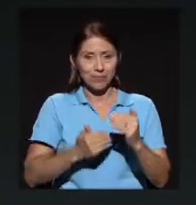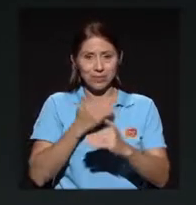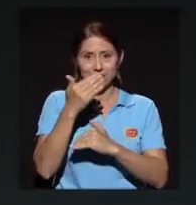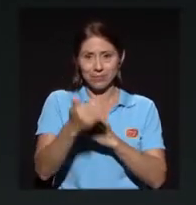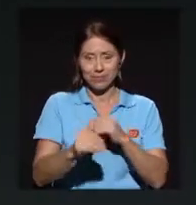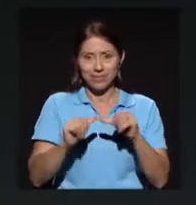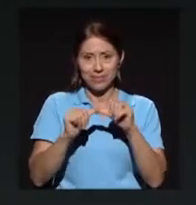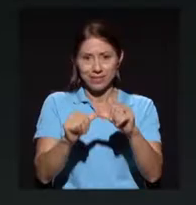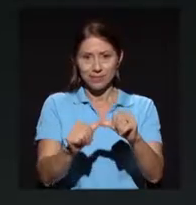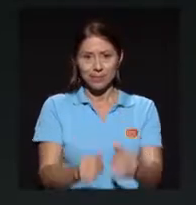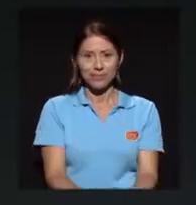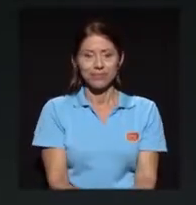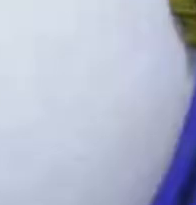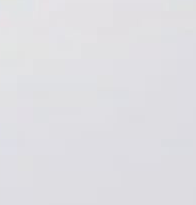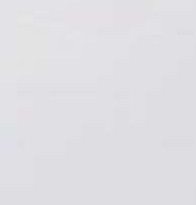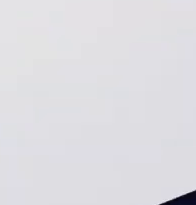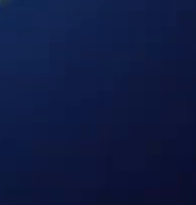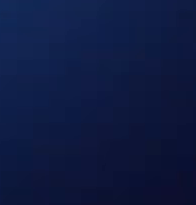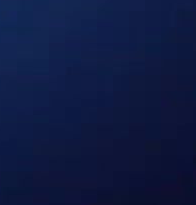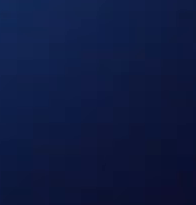nos invite a hacer regresamos